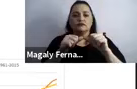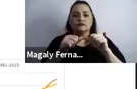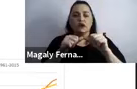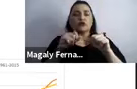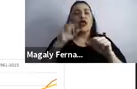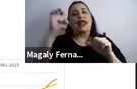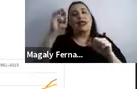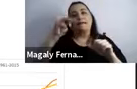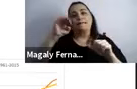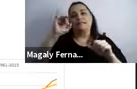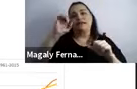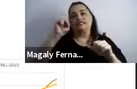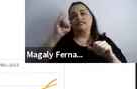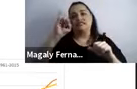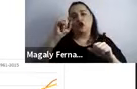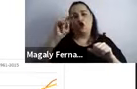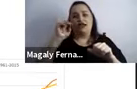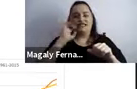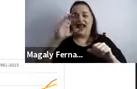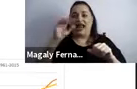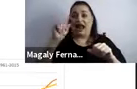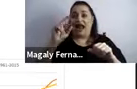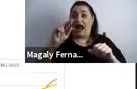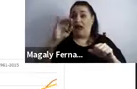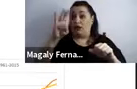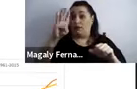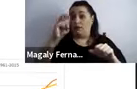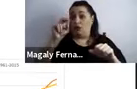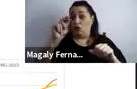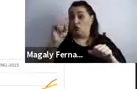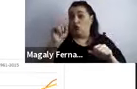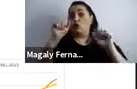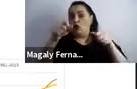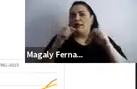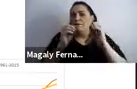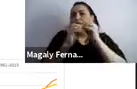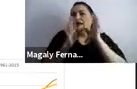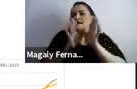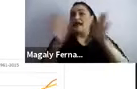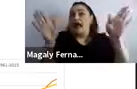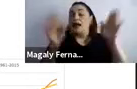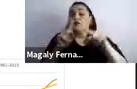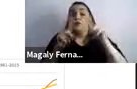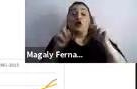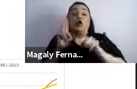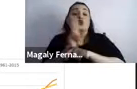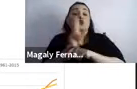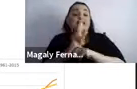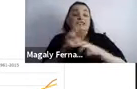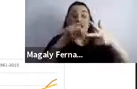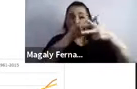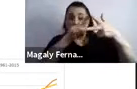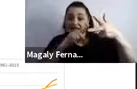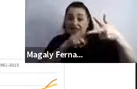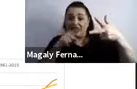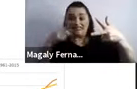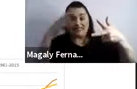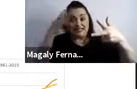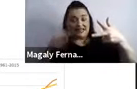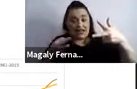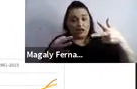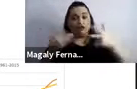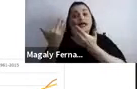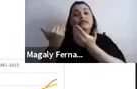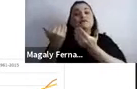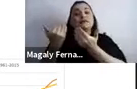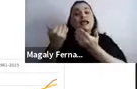de carbono. Podríamos haberlo hecho mucho más amplio, pero utilizamos estos 3 grupos de criterio. En cuanto a esperanza de